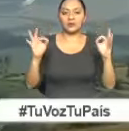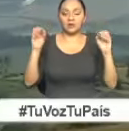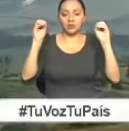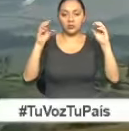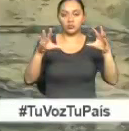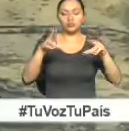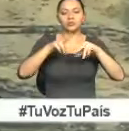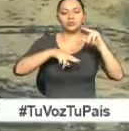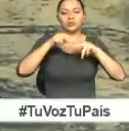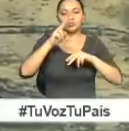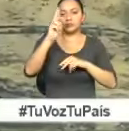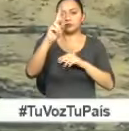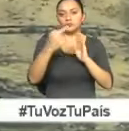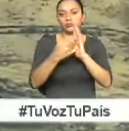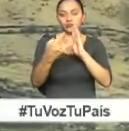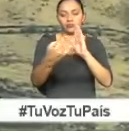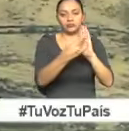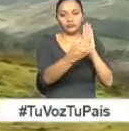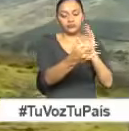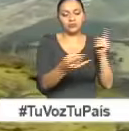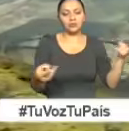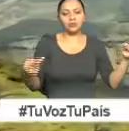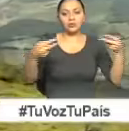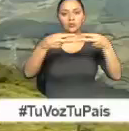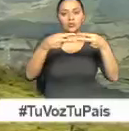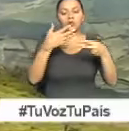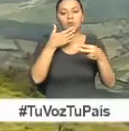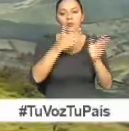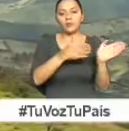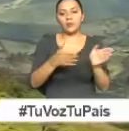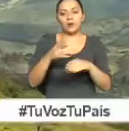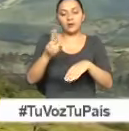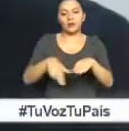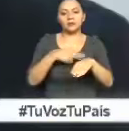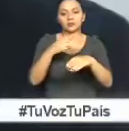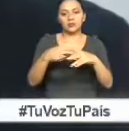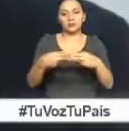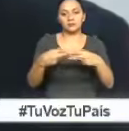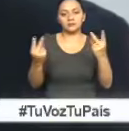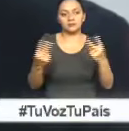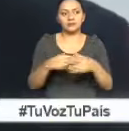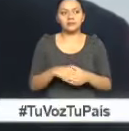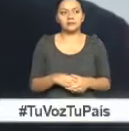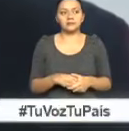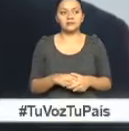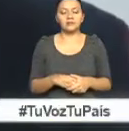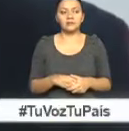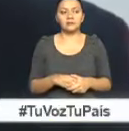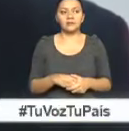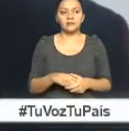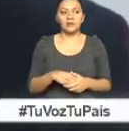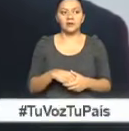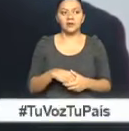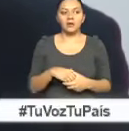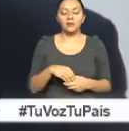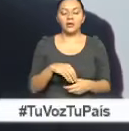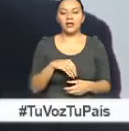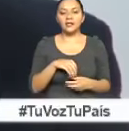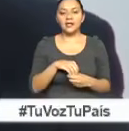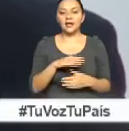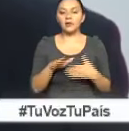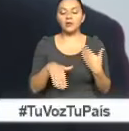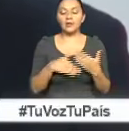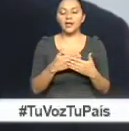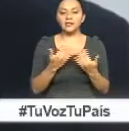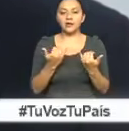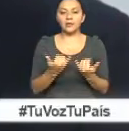construyeron 2 líneas de transmisión que se conectan al sistema nacional interconectado. La energía de sopladora tiene la capacidad de